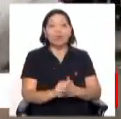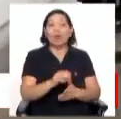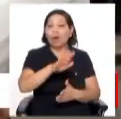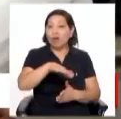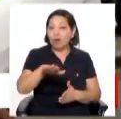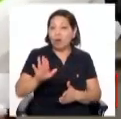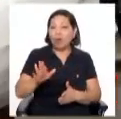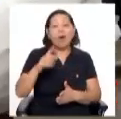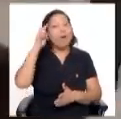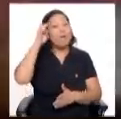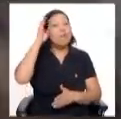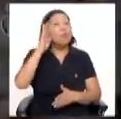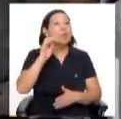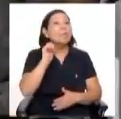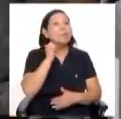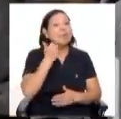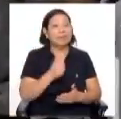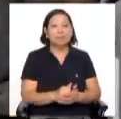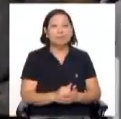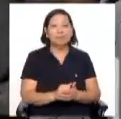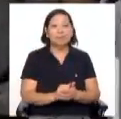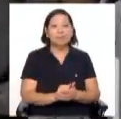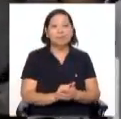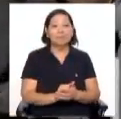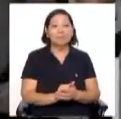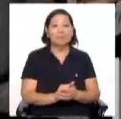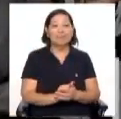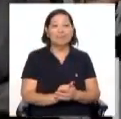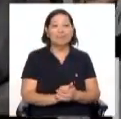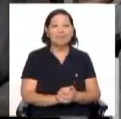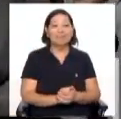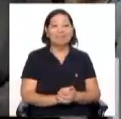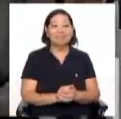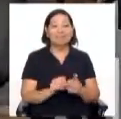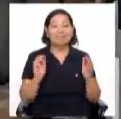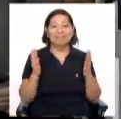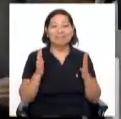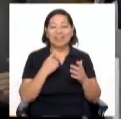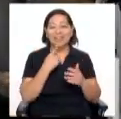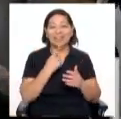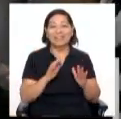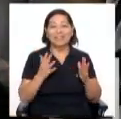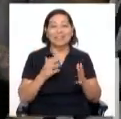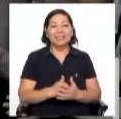los niños son el futuro de mañana. ¡Toma uno! ¡Ay, ay! ¡Bravo!